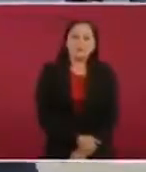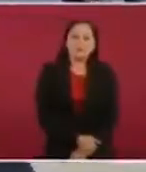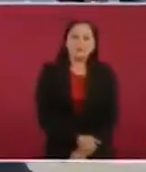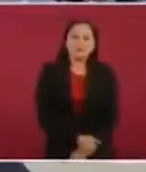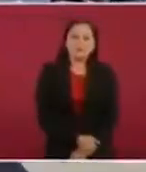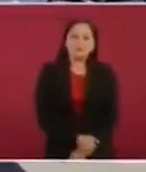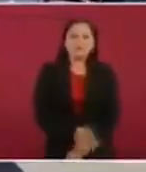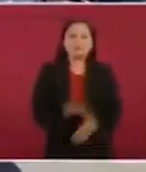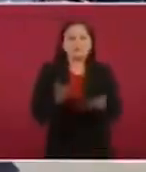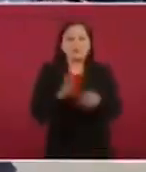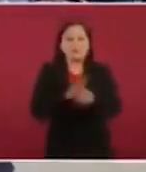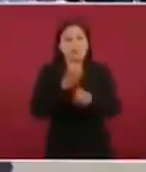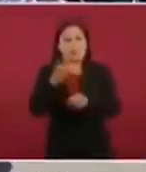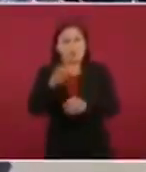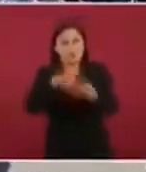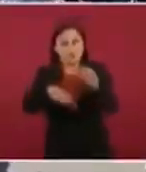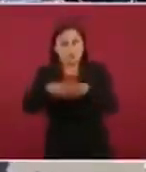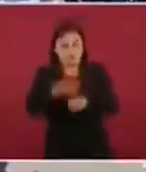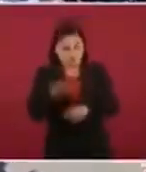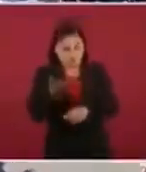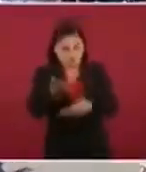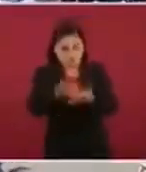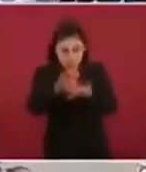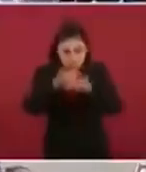me va a ayudar a la campaña